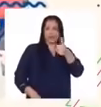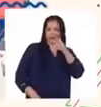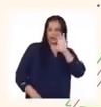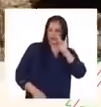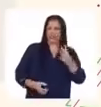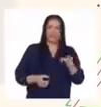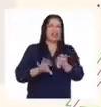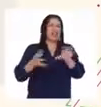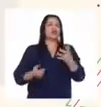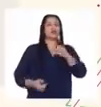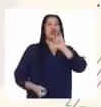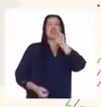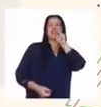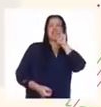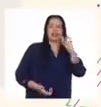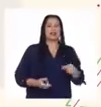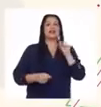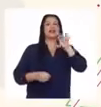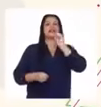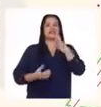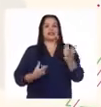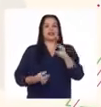el INEI, se revela que el